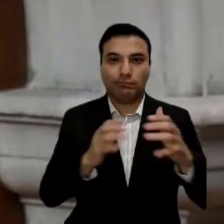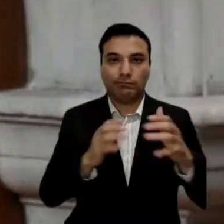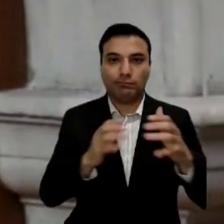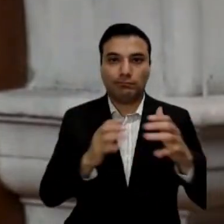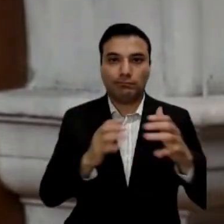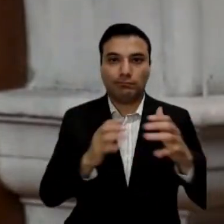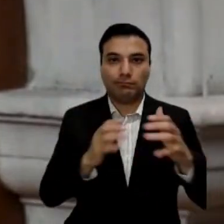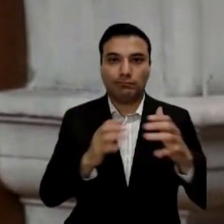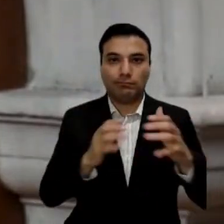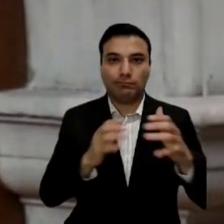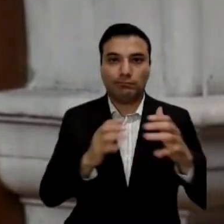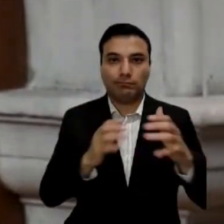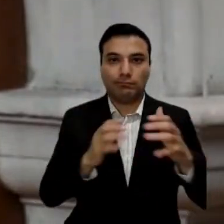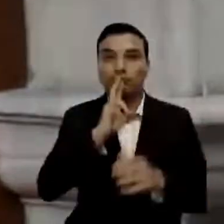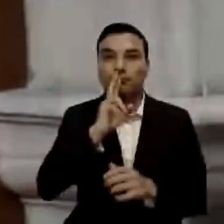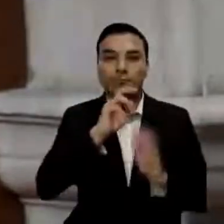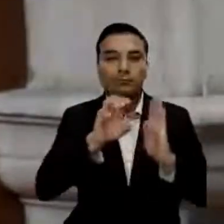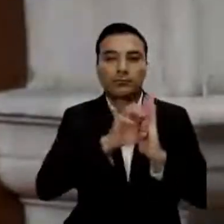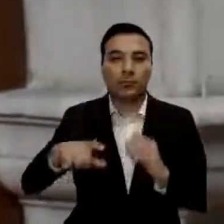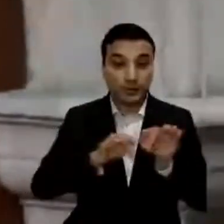gobierno trabaja, la fortalece.